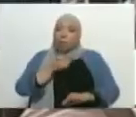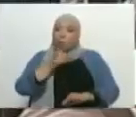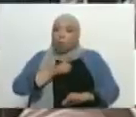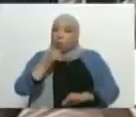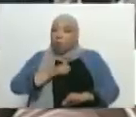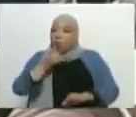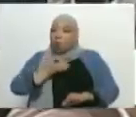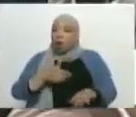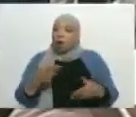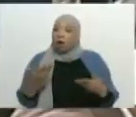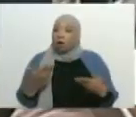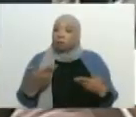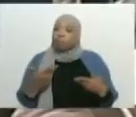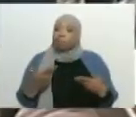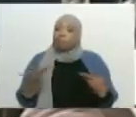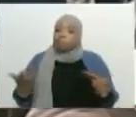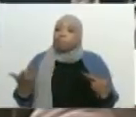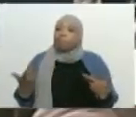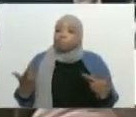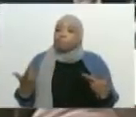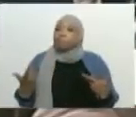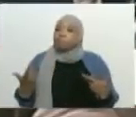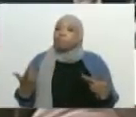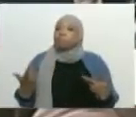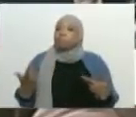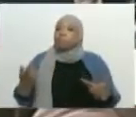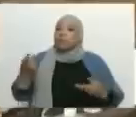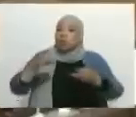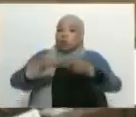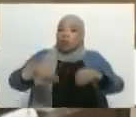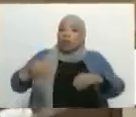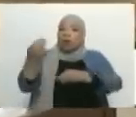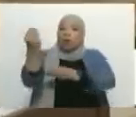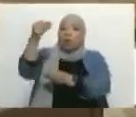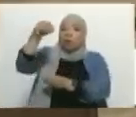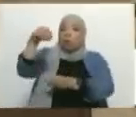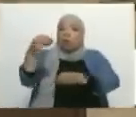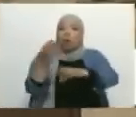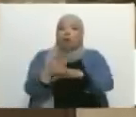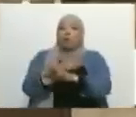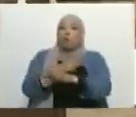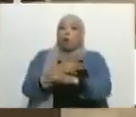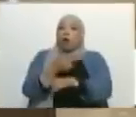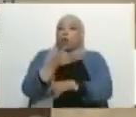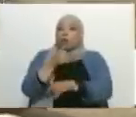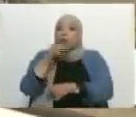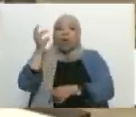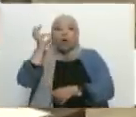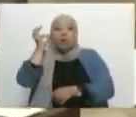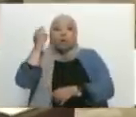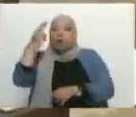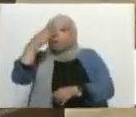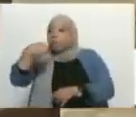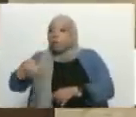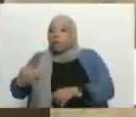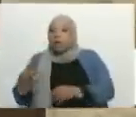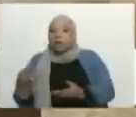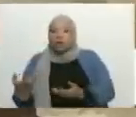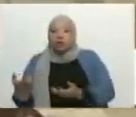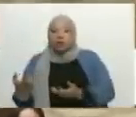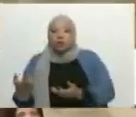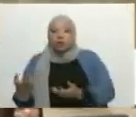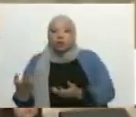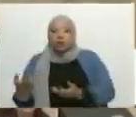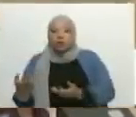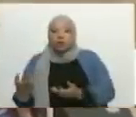Nos calamos cuando distribuía juguetes sexuales, pero ¿a quiénes? A las mujeres pobres, de